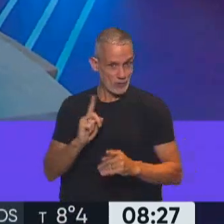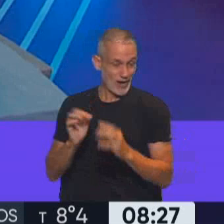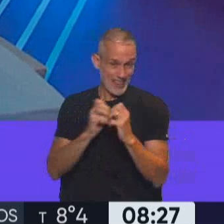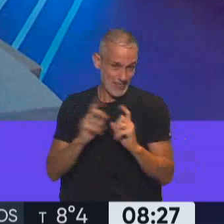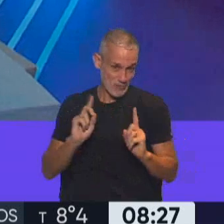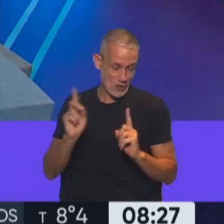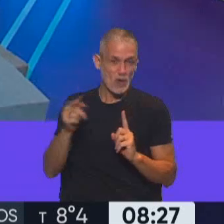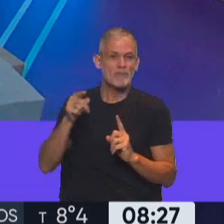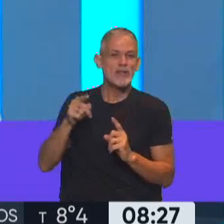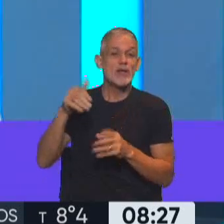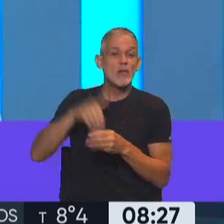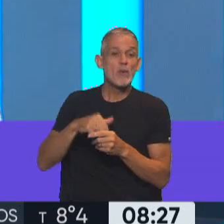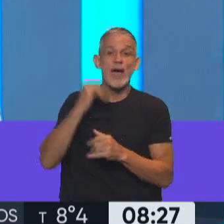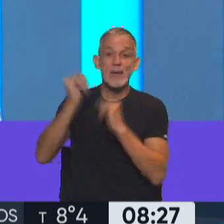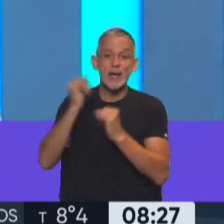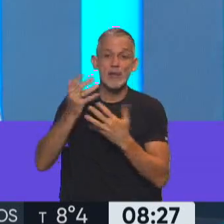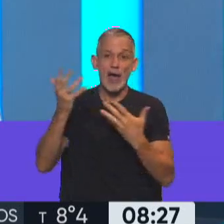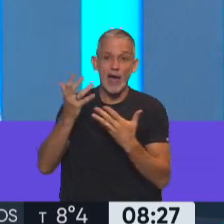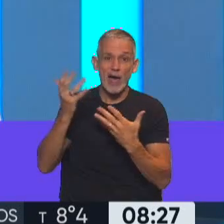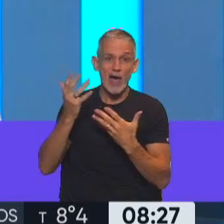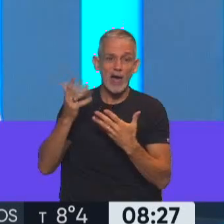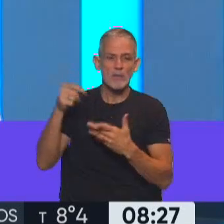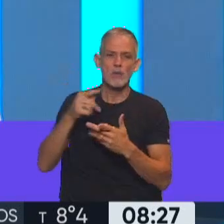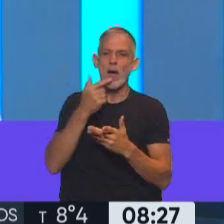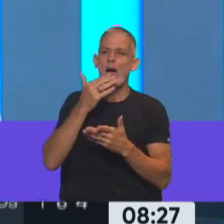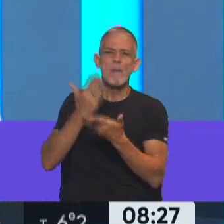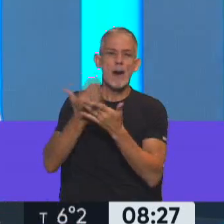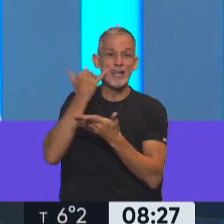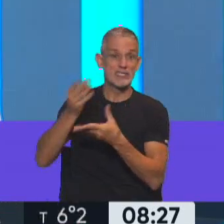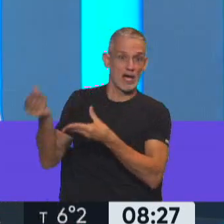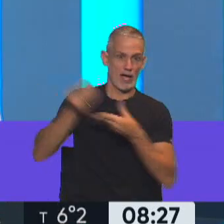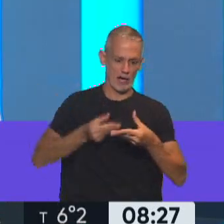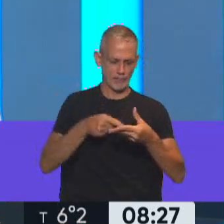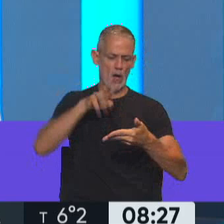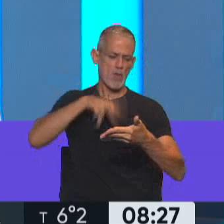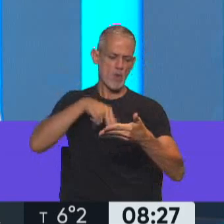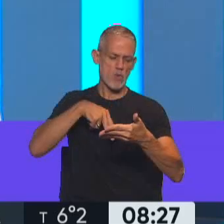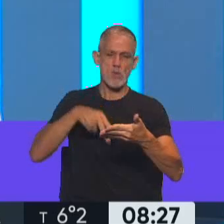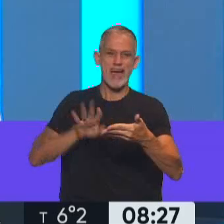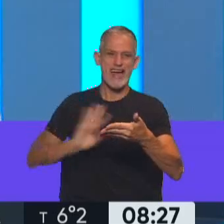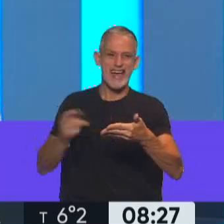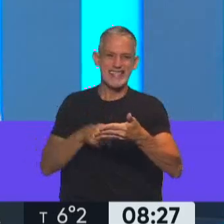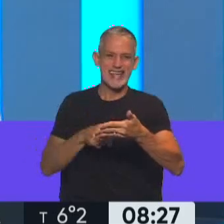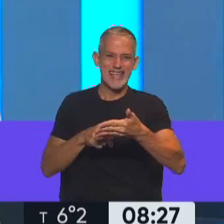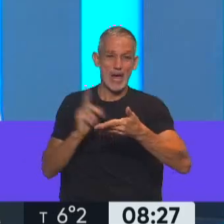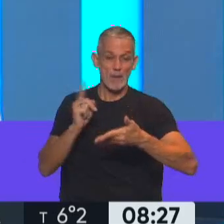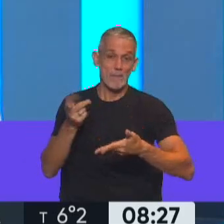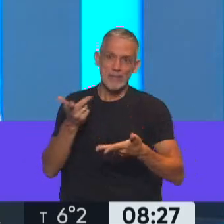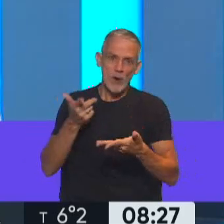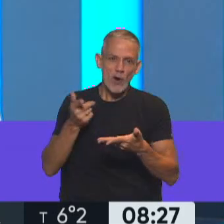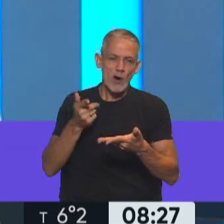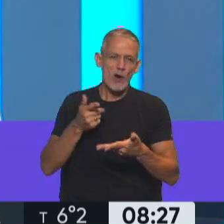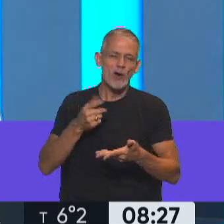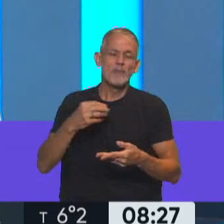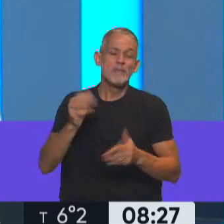discute, a la hora de fundamentar, vienen con papeles escritos que los leen como los que recitan un